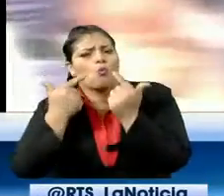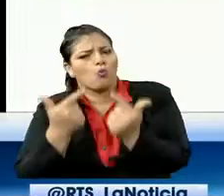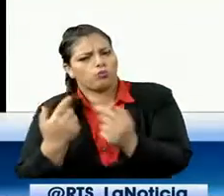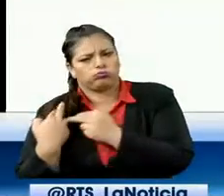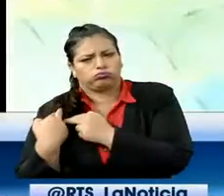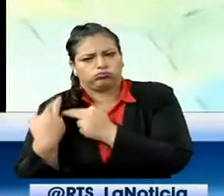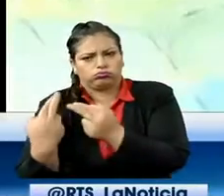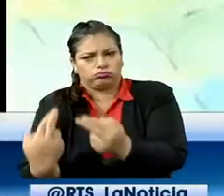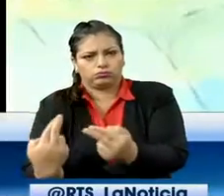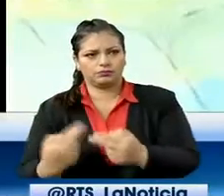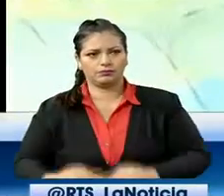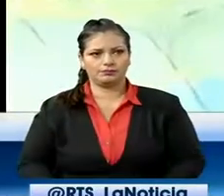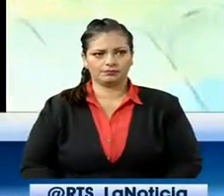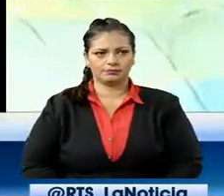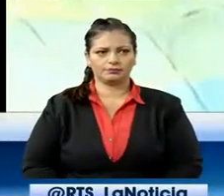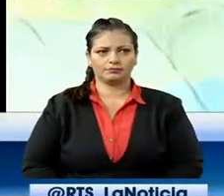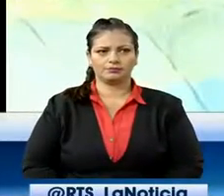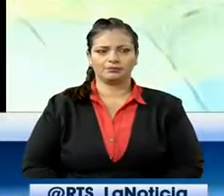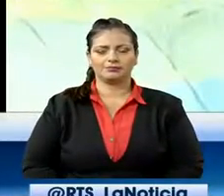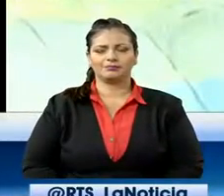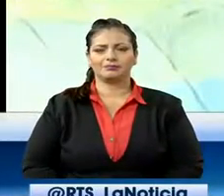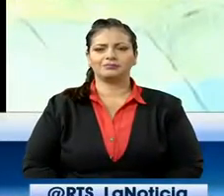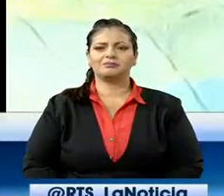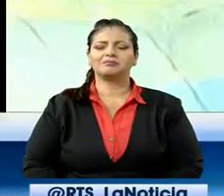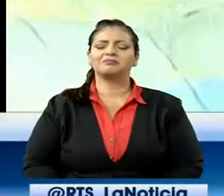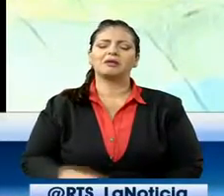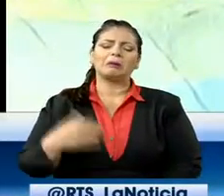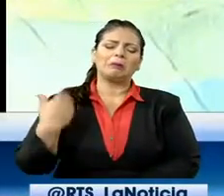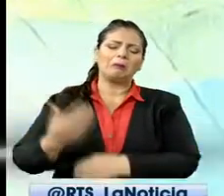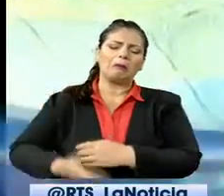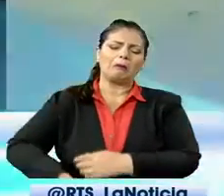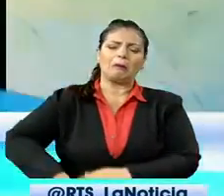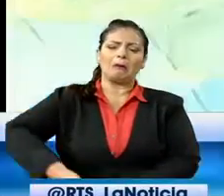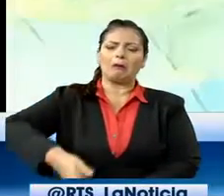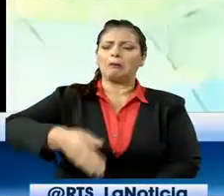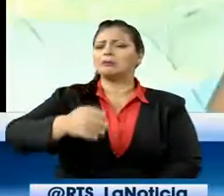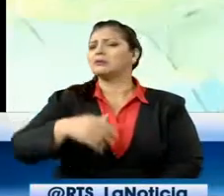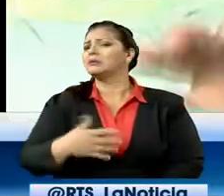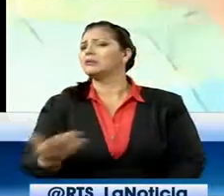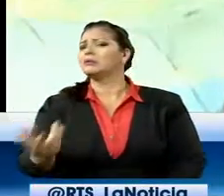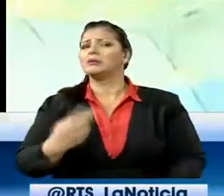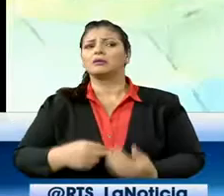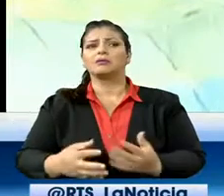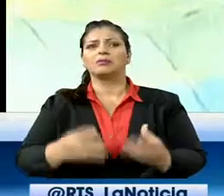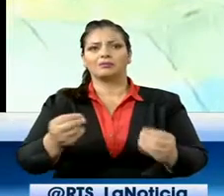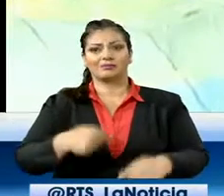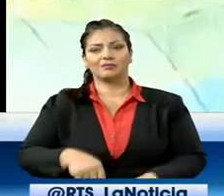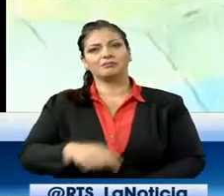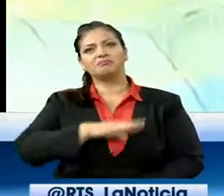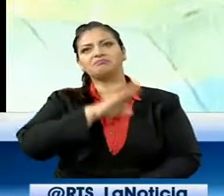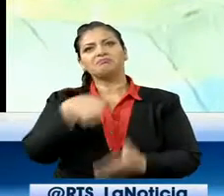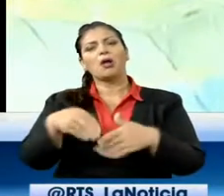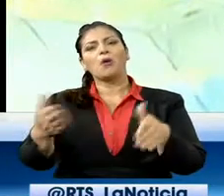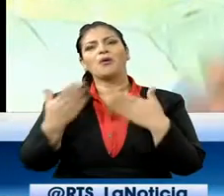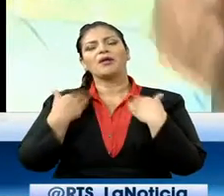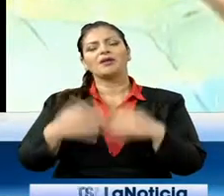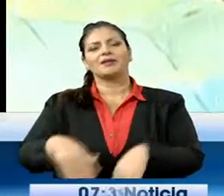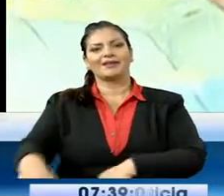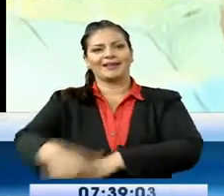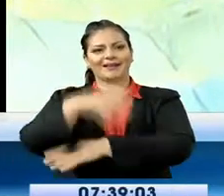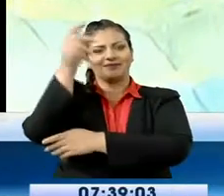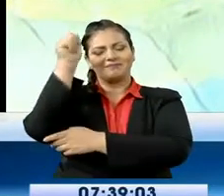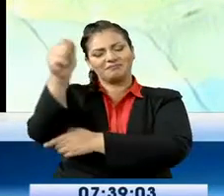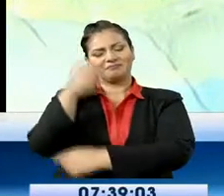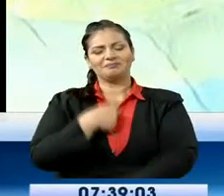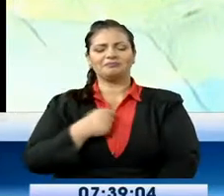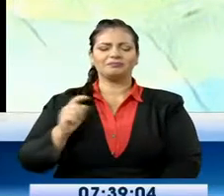a un chico que se me pareció, oiga, le digo en Guayaquil por la 9 de octubre, pero así. Yo dije, este es mi hijo, porque mi hijo era de